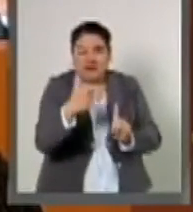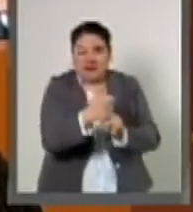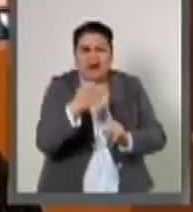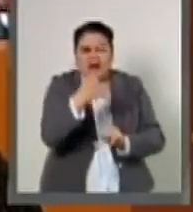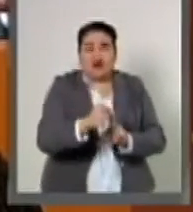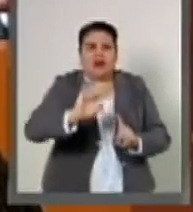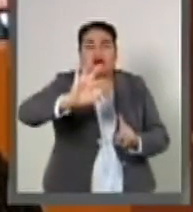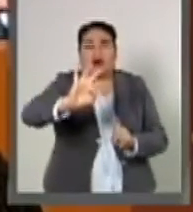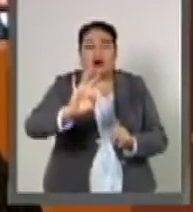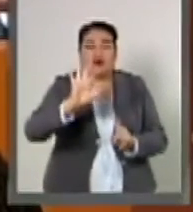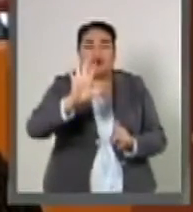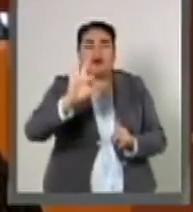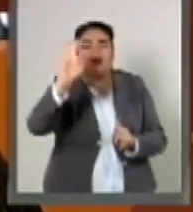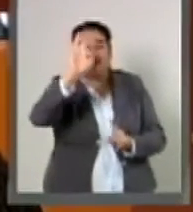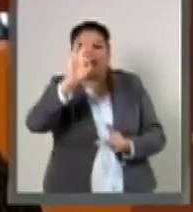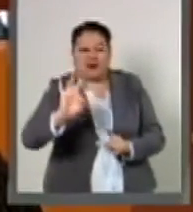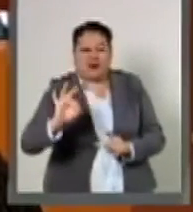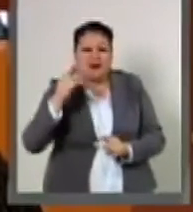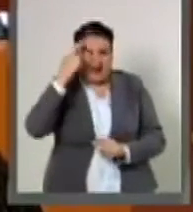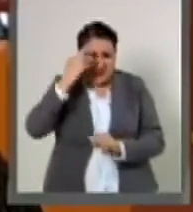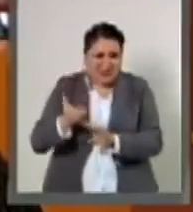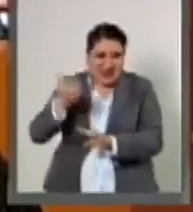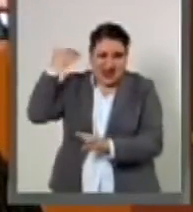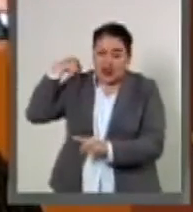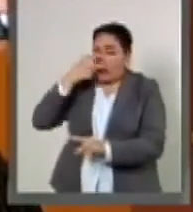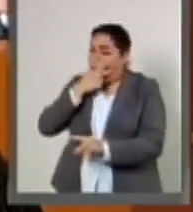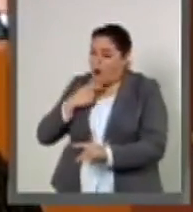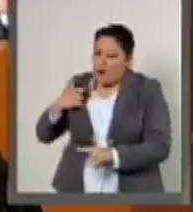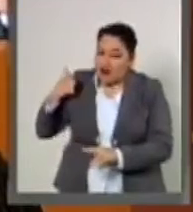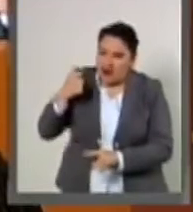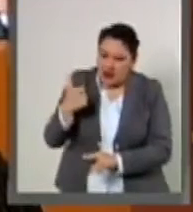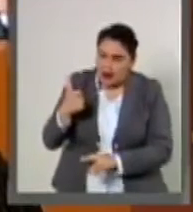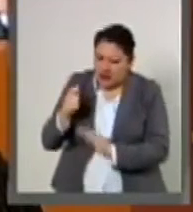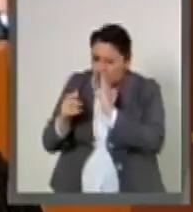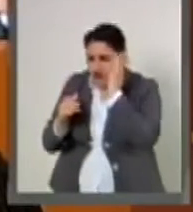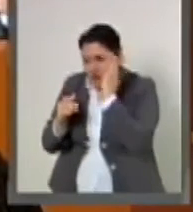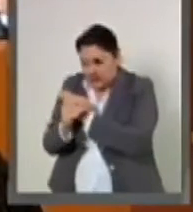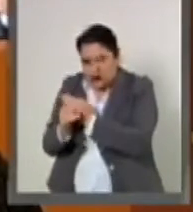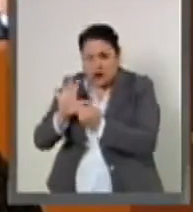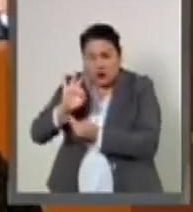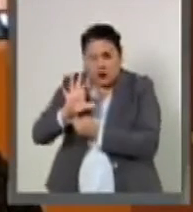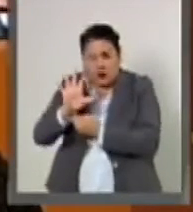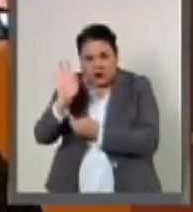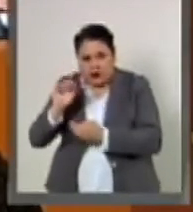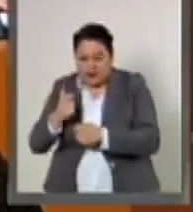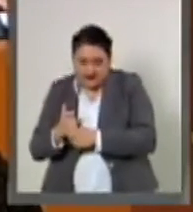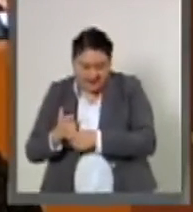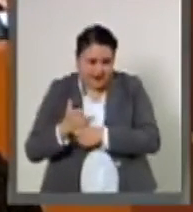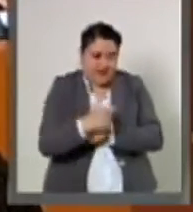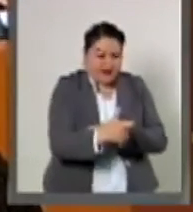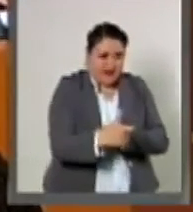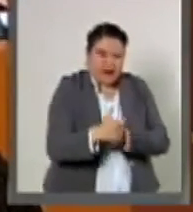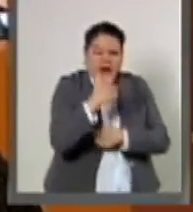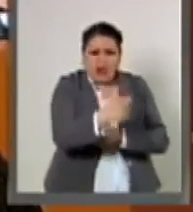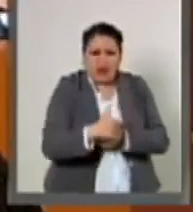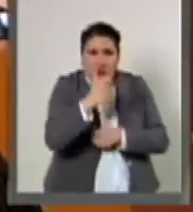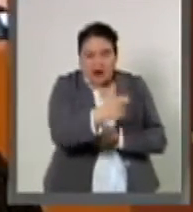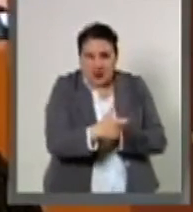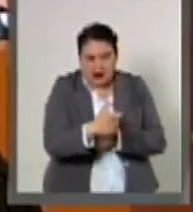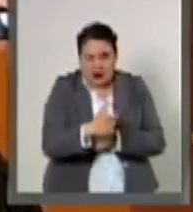al 45% de lo que hubiera correspondido a aquel, tratándose de